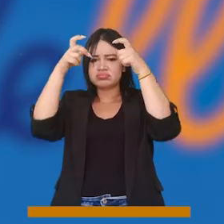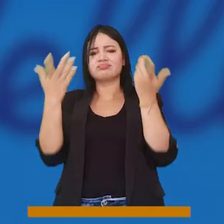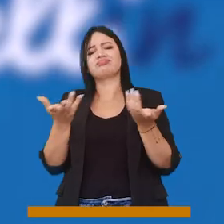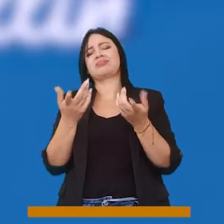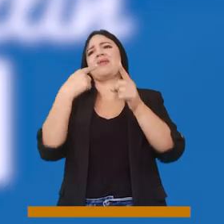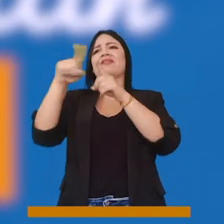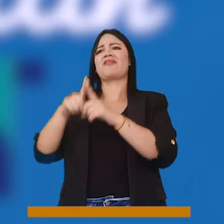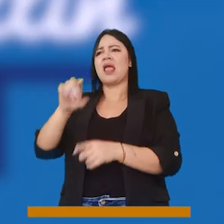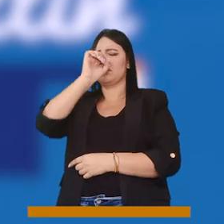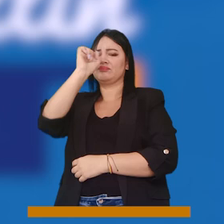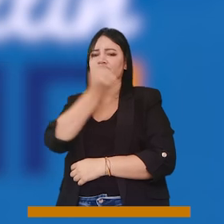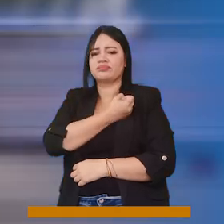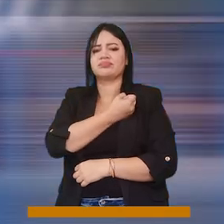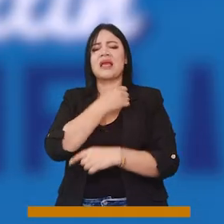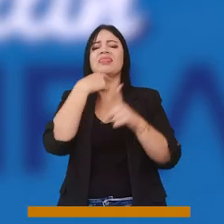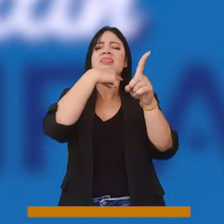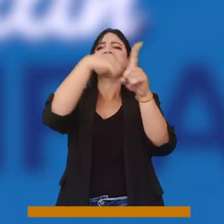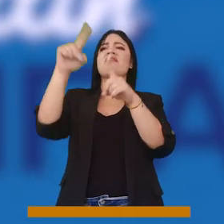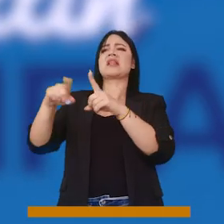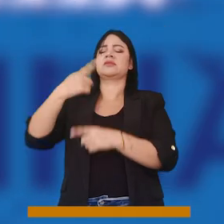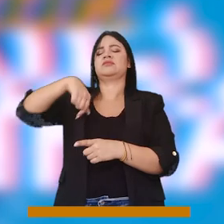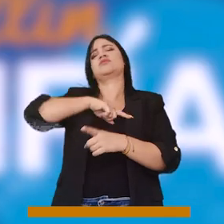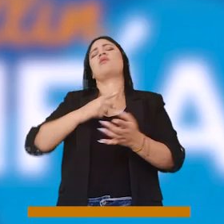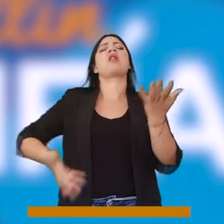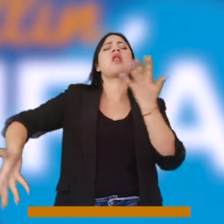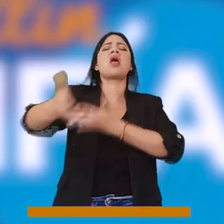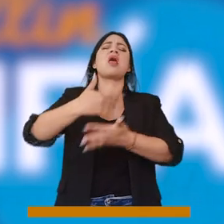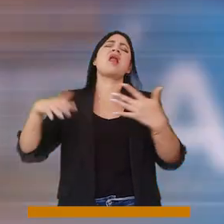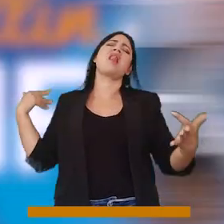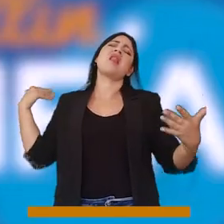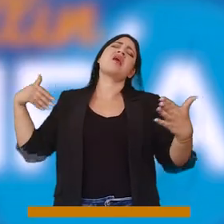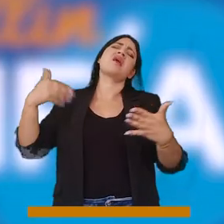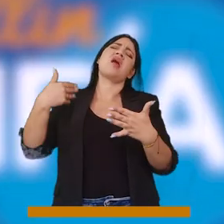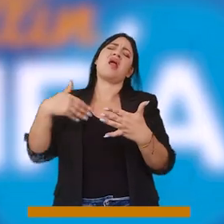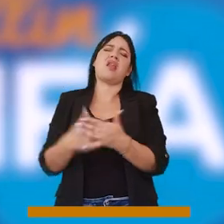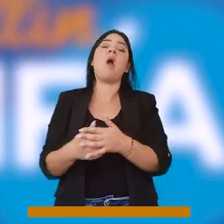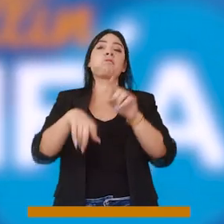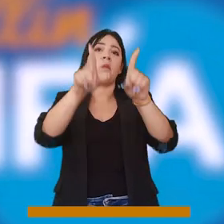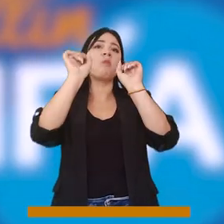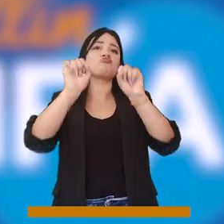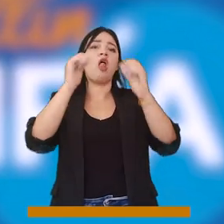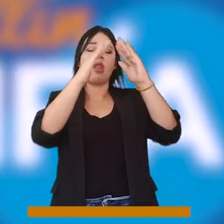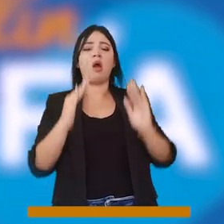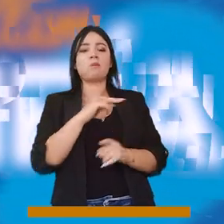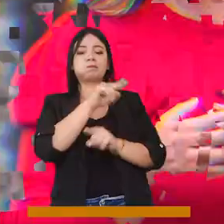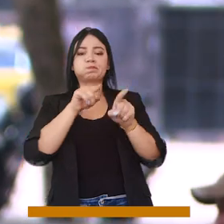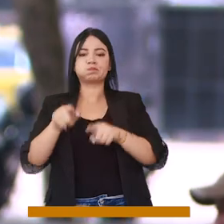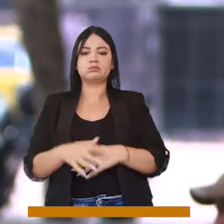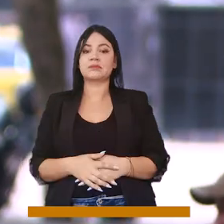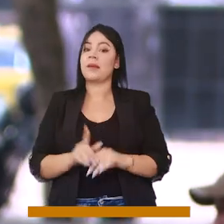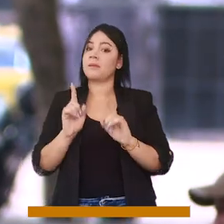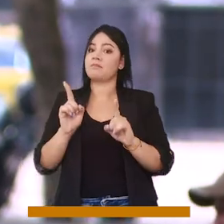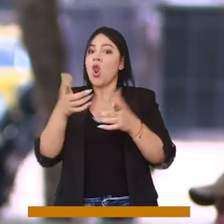equinos, porcinos, toda la fauna con la que nos hemos relacionado durante mucho tiempo y que es permitida tener.